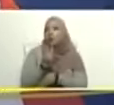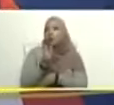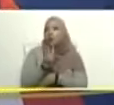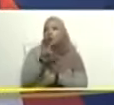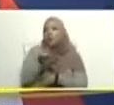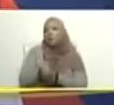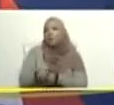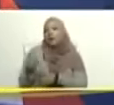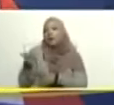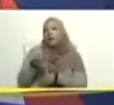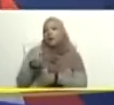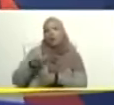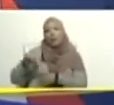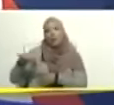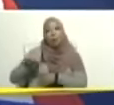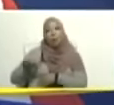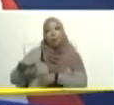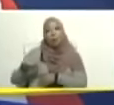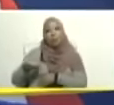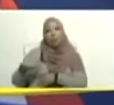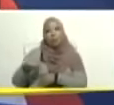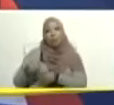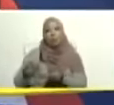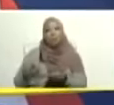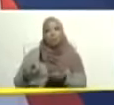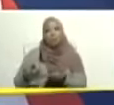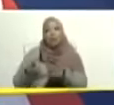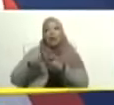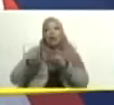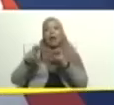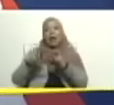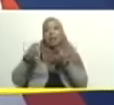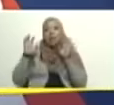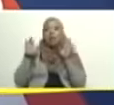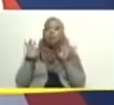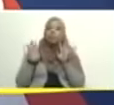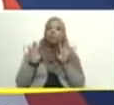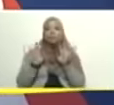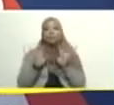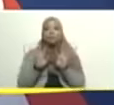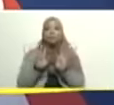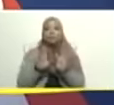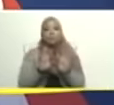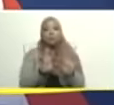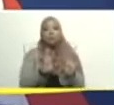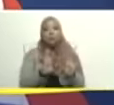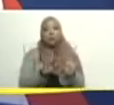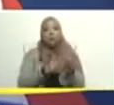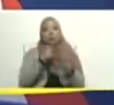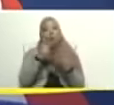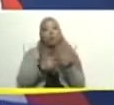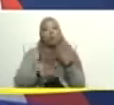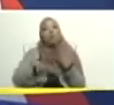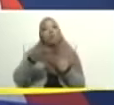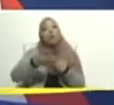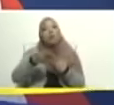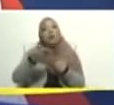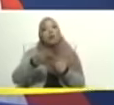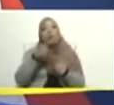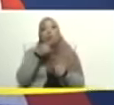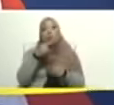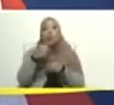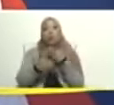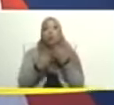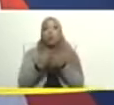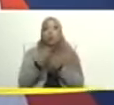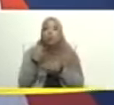también. Hemos conversado el tema migratorio, una propuesta muy importante que el presidente Petro